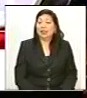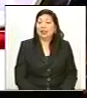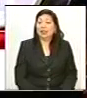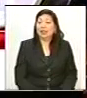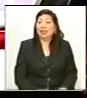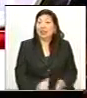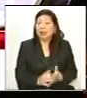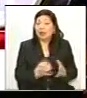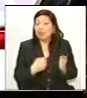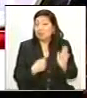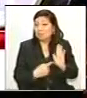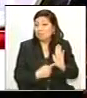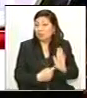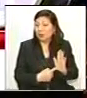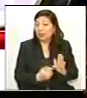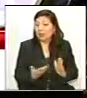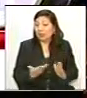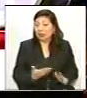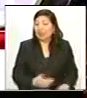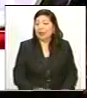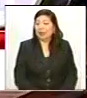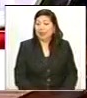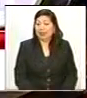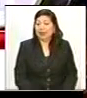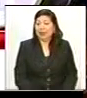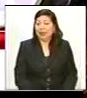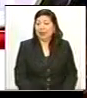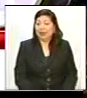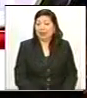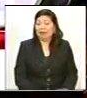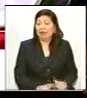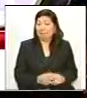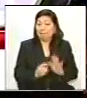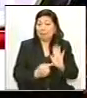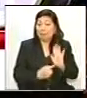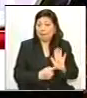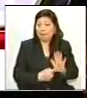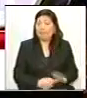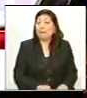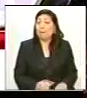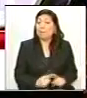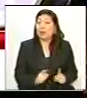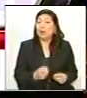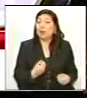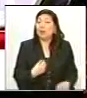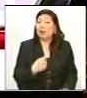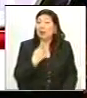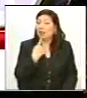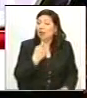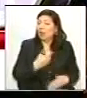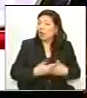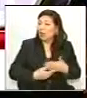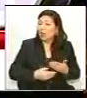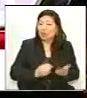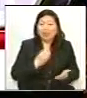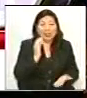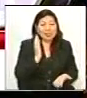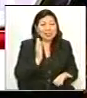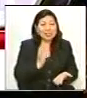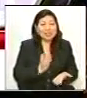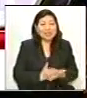lo que les queremos mostrar, les pediría si puedo iniciar con la presentación. Pero, como les digo, todo el tema de